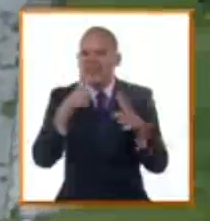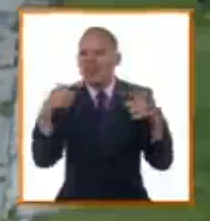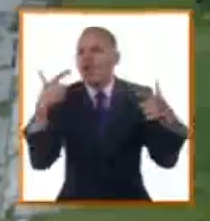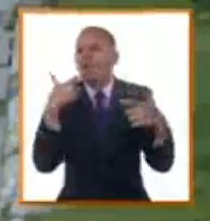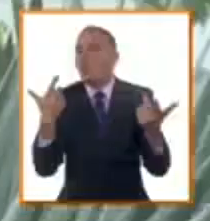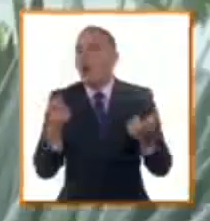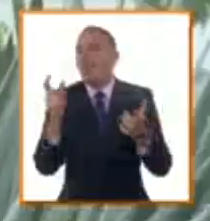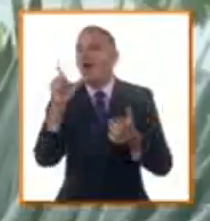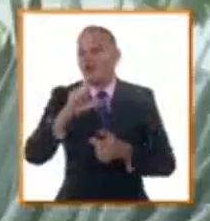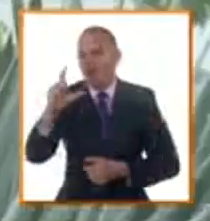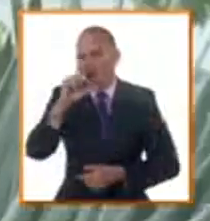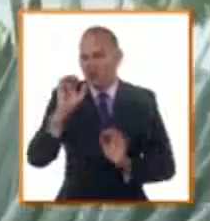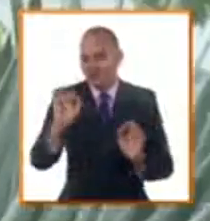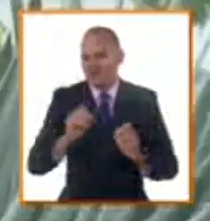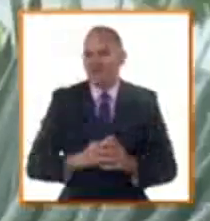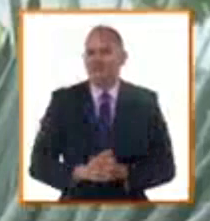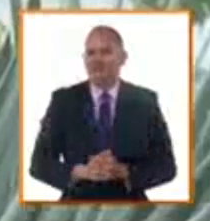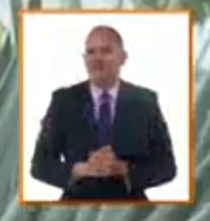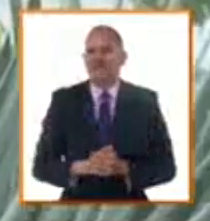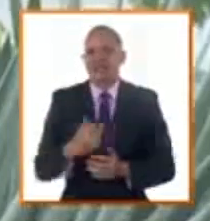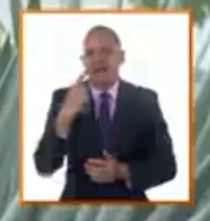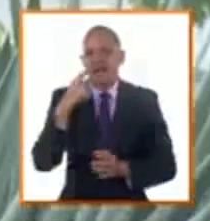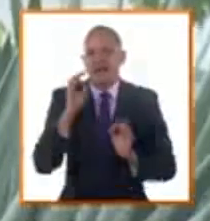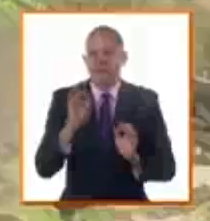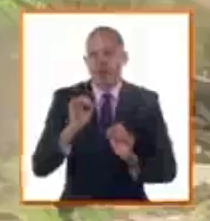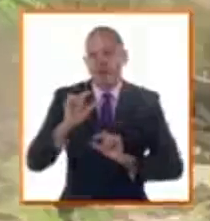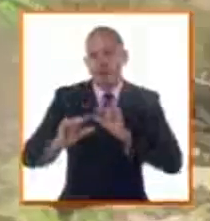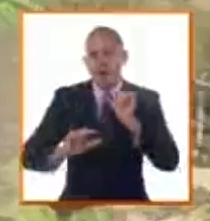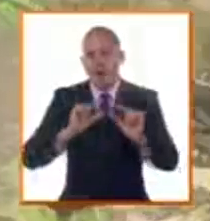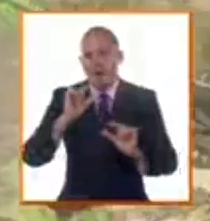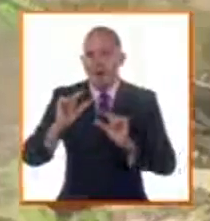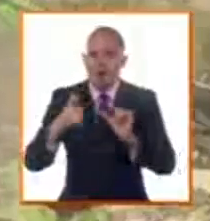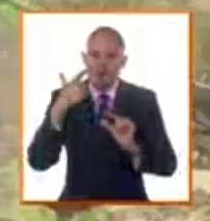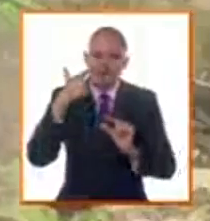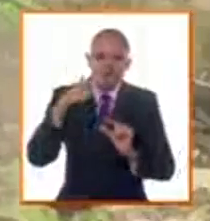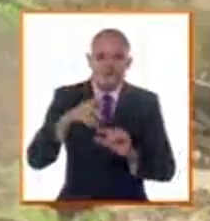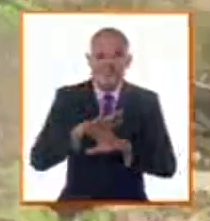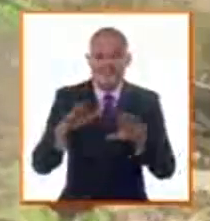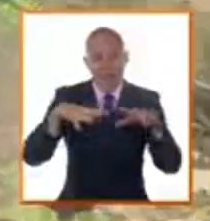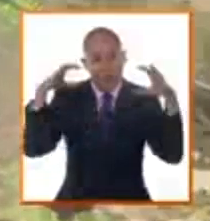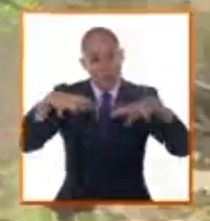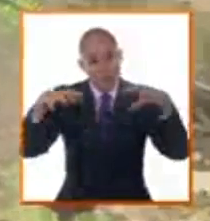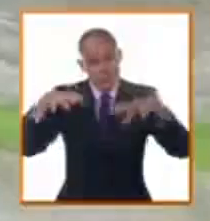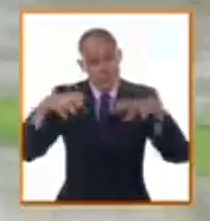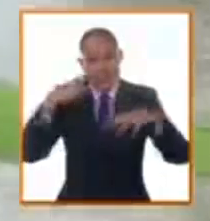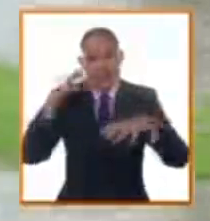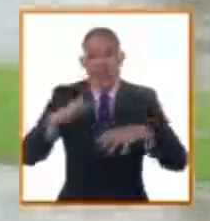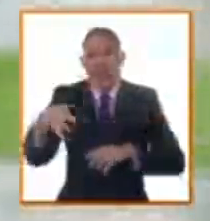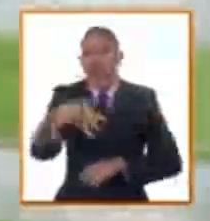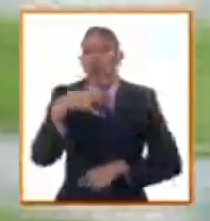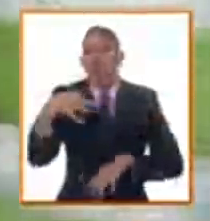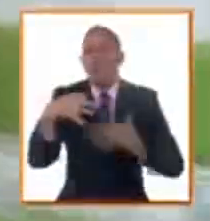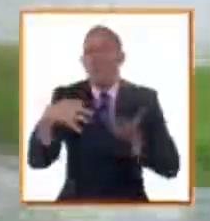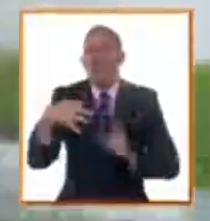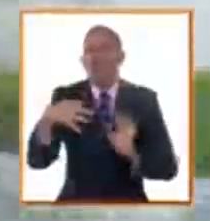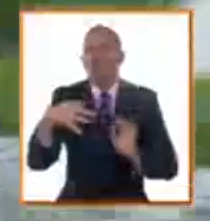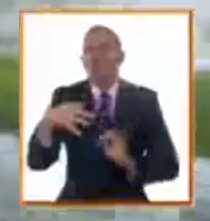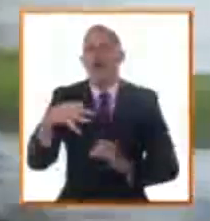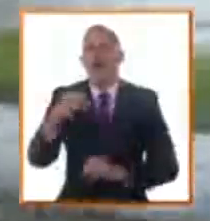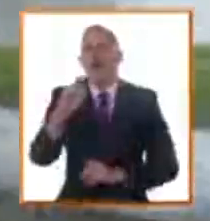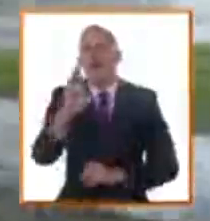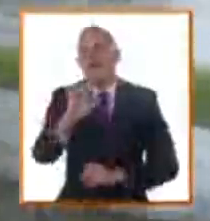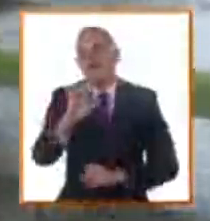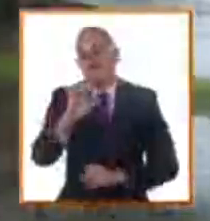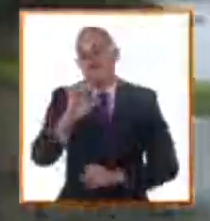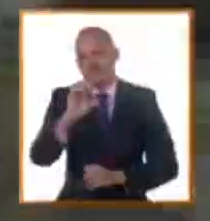de principio del actual mes ocasionaron una saturación de los suelos, principalmente en los municipios de Florida, Vertientes,